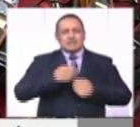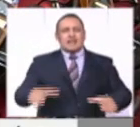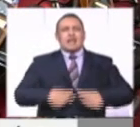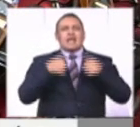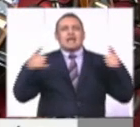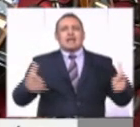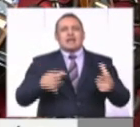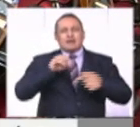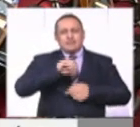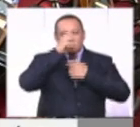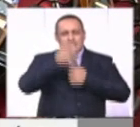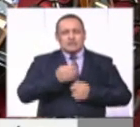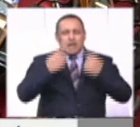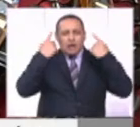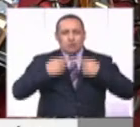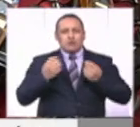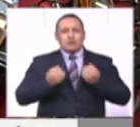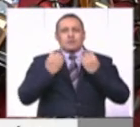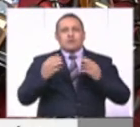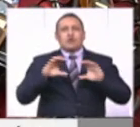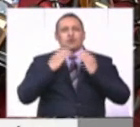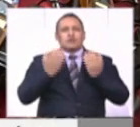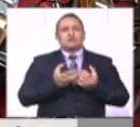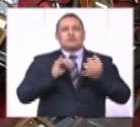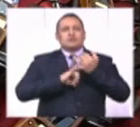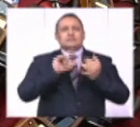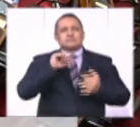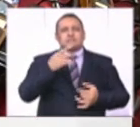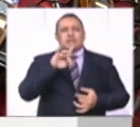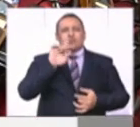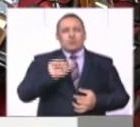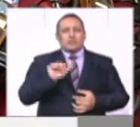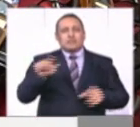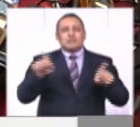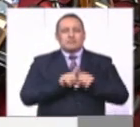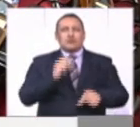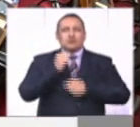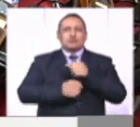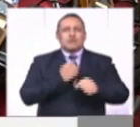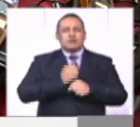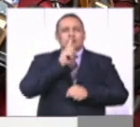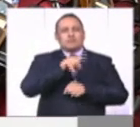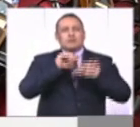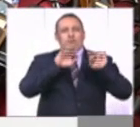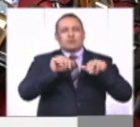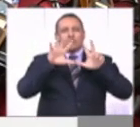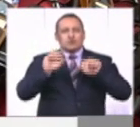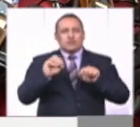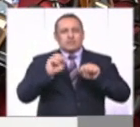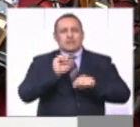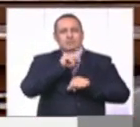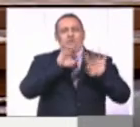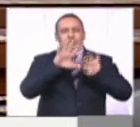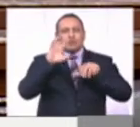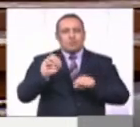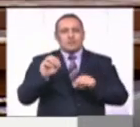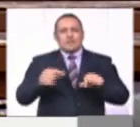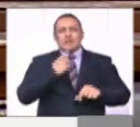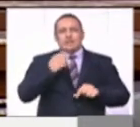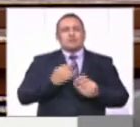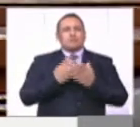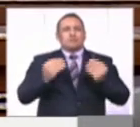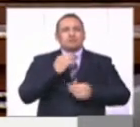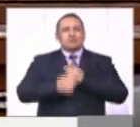minería concuerdo totalmente con el congresista saguana la minería de los años 80 90 es y ha sido durante